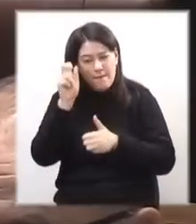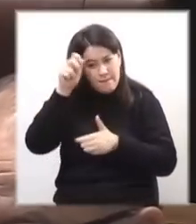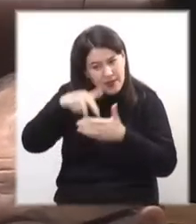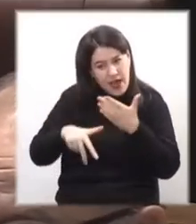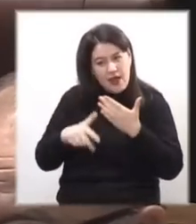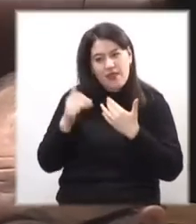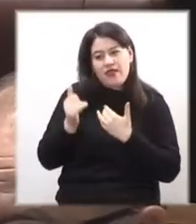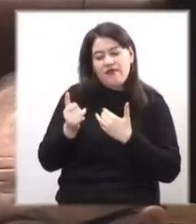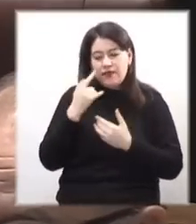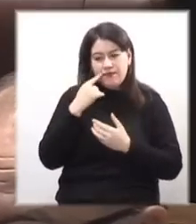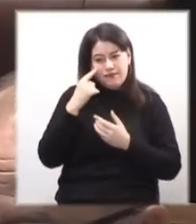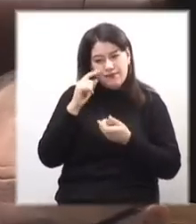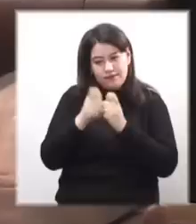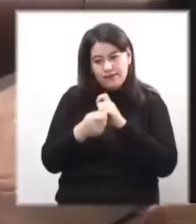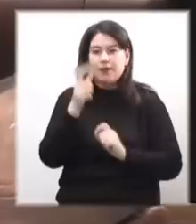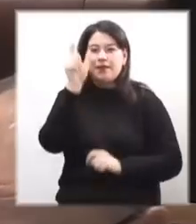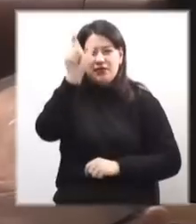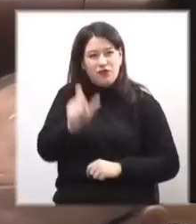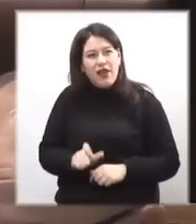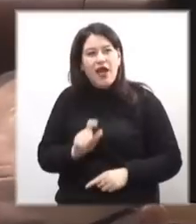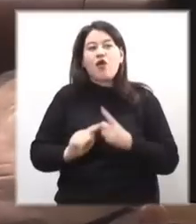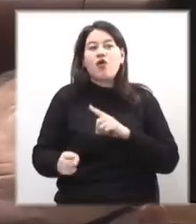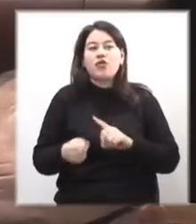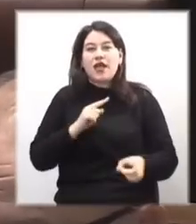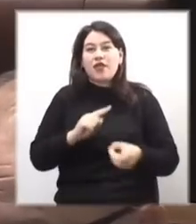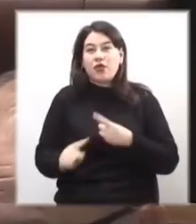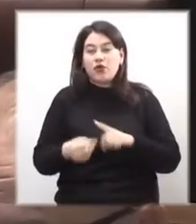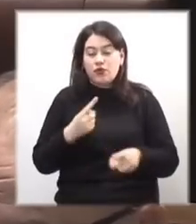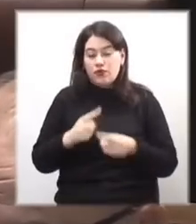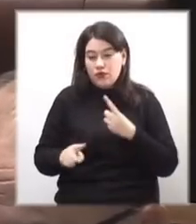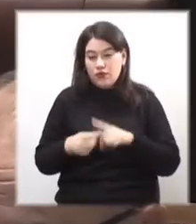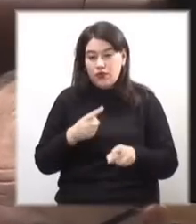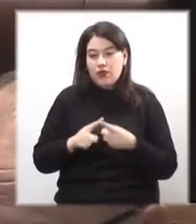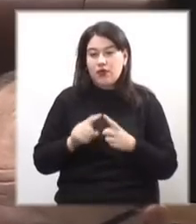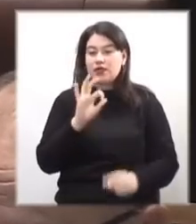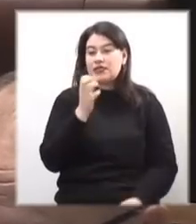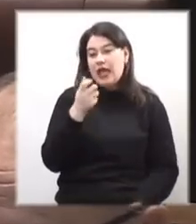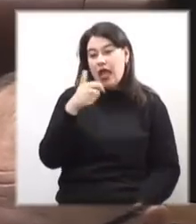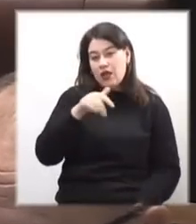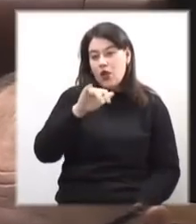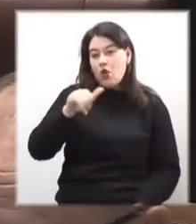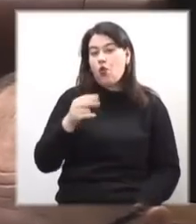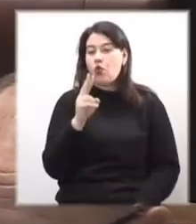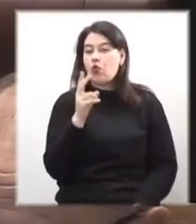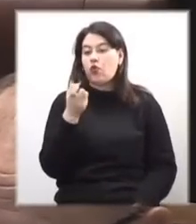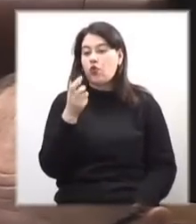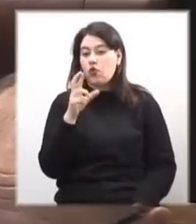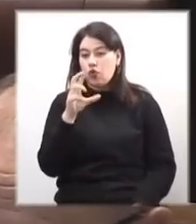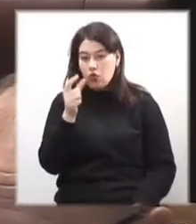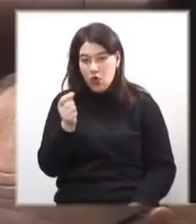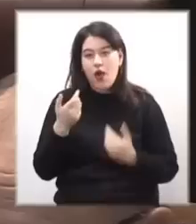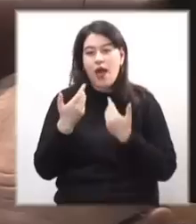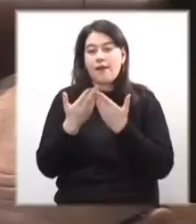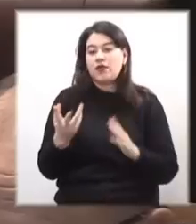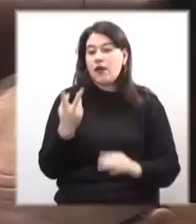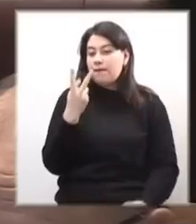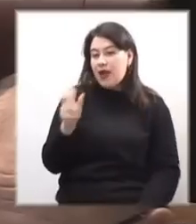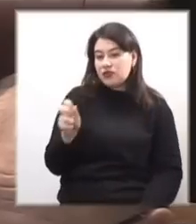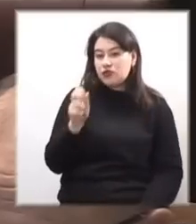consideraciones. El coordinador de la mesa, el doctor Sanjurjo, ingresó al Ministerio del Interior en marzo del